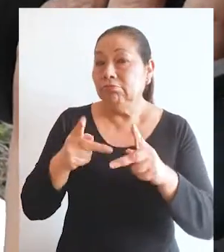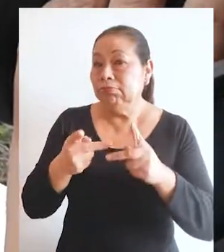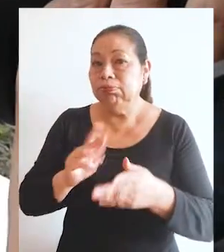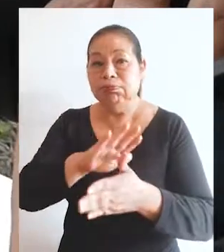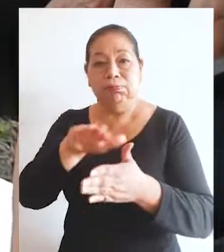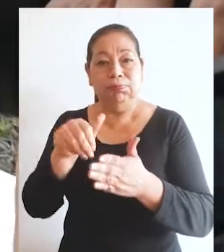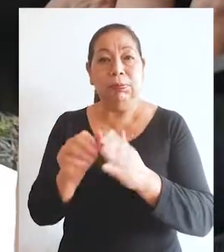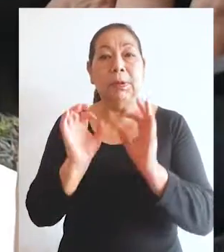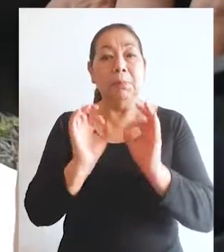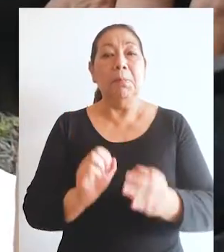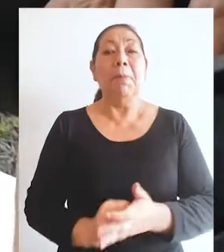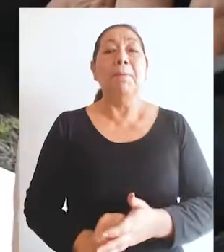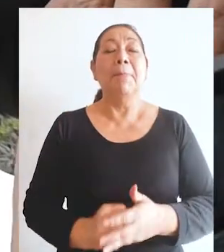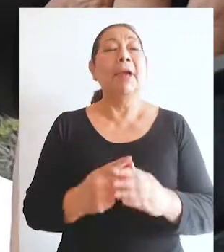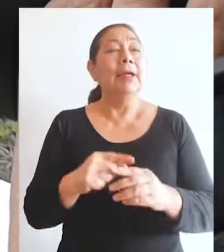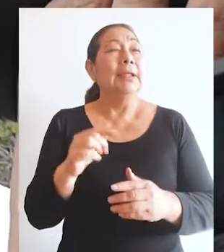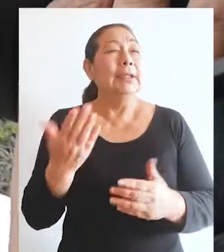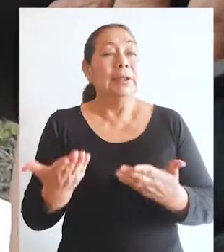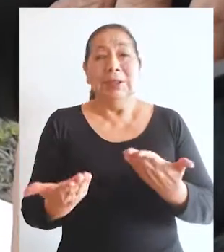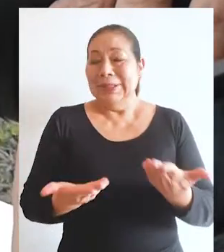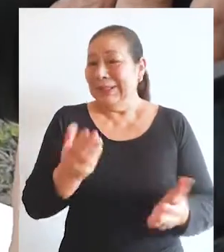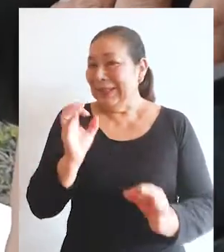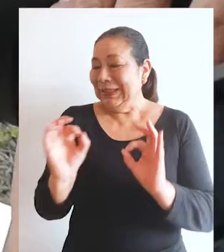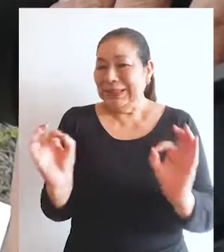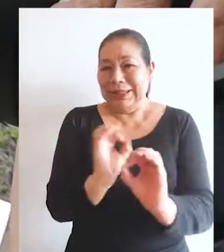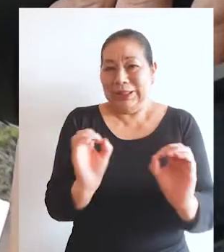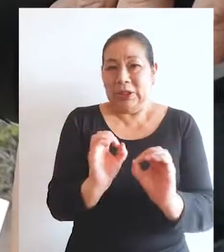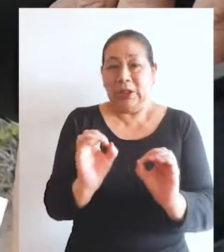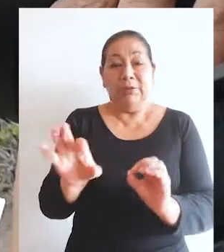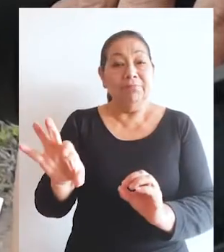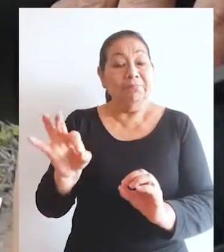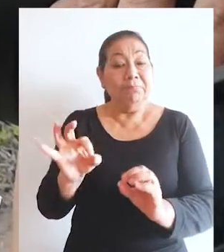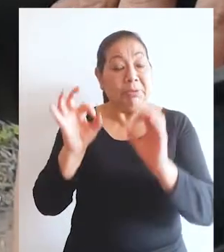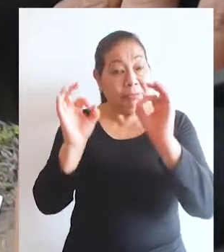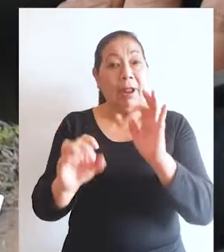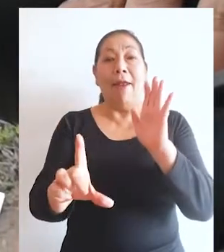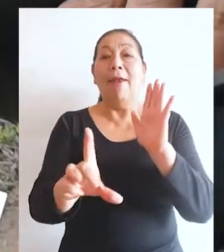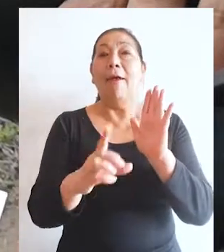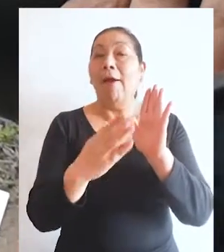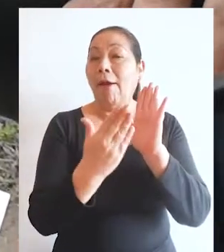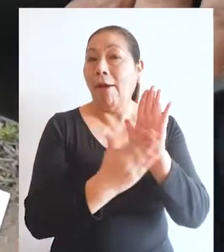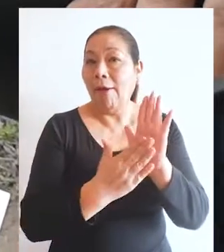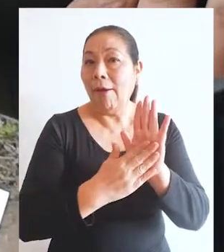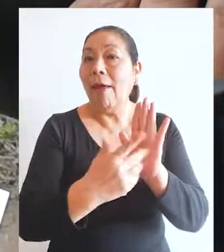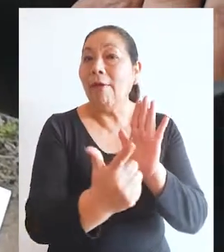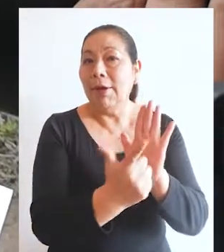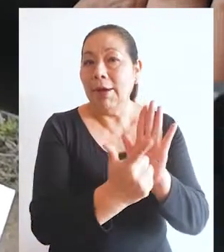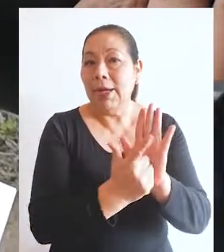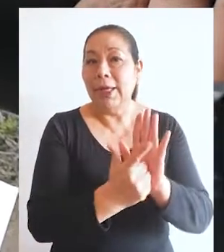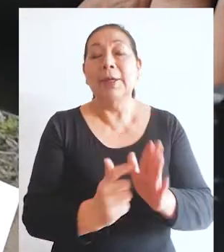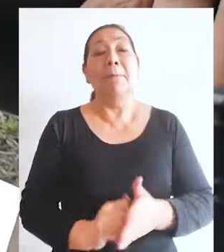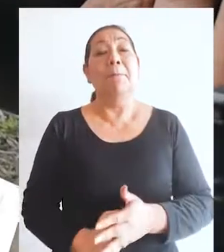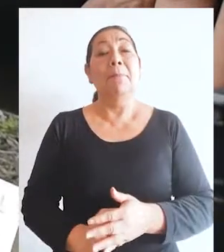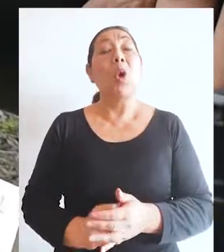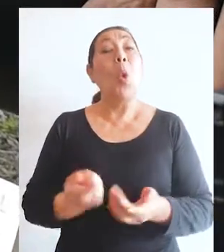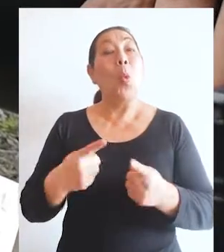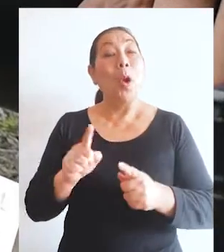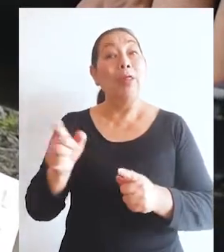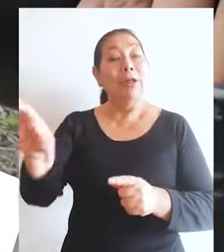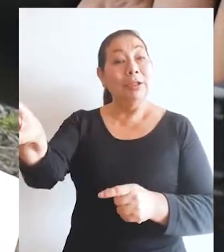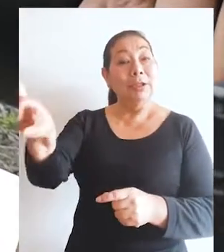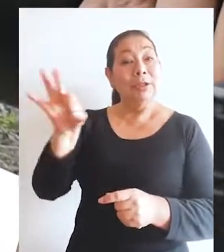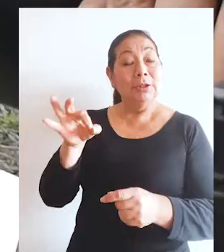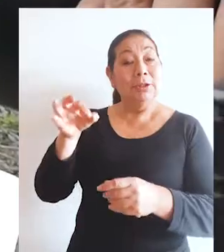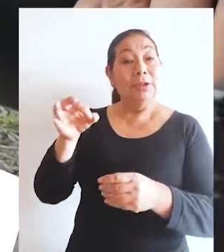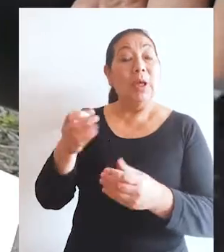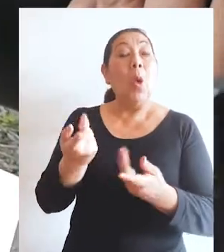encomendadas al Congreso. O sea, ahí no hay ningún problema de legitimidad, ¿no? La legitimidad de los magistrados del Tribunal